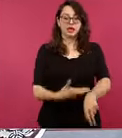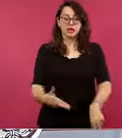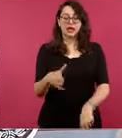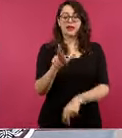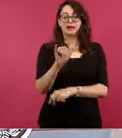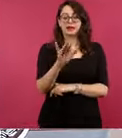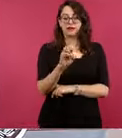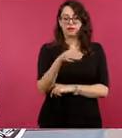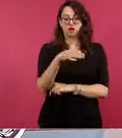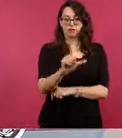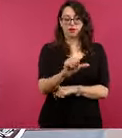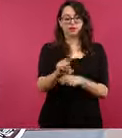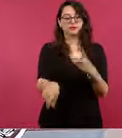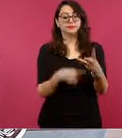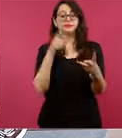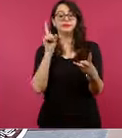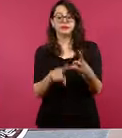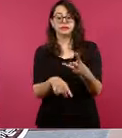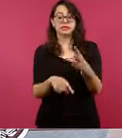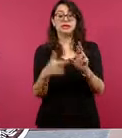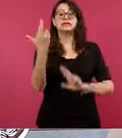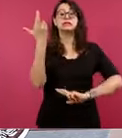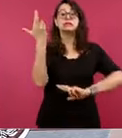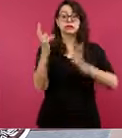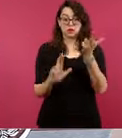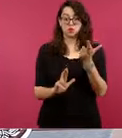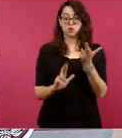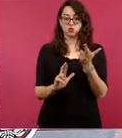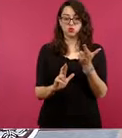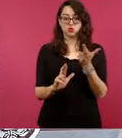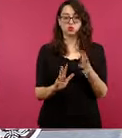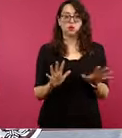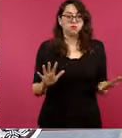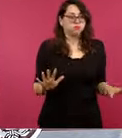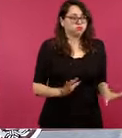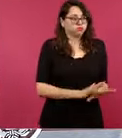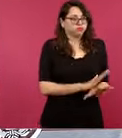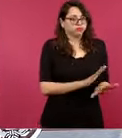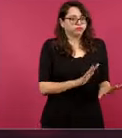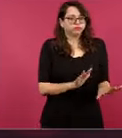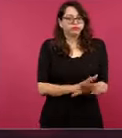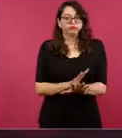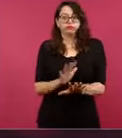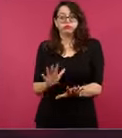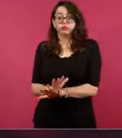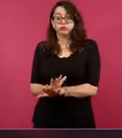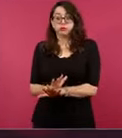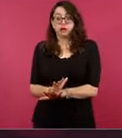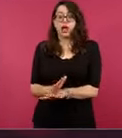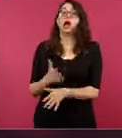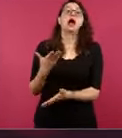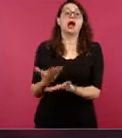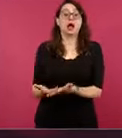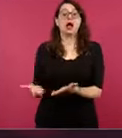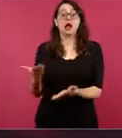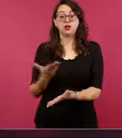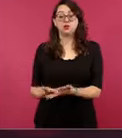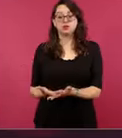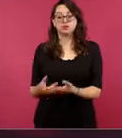íbamos a poner en práctica, con la